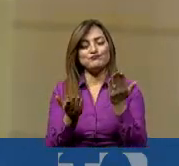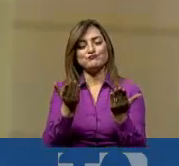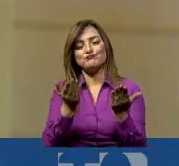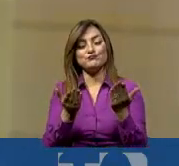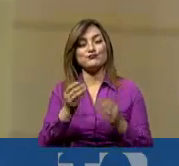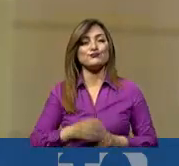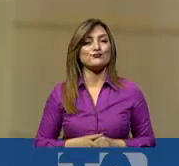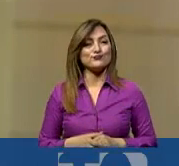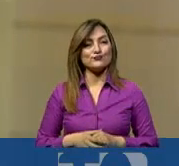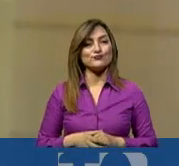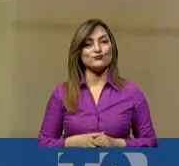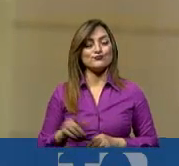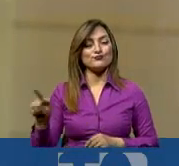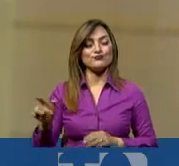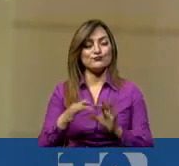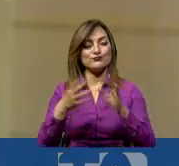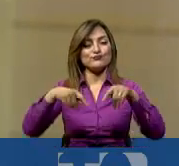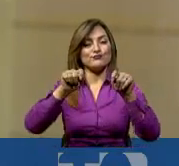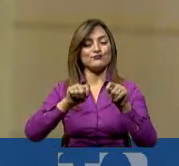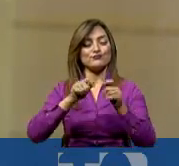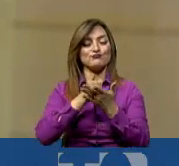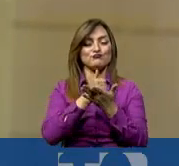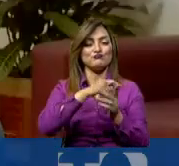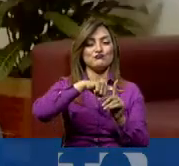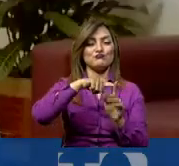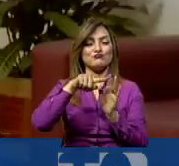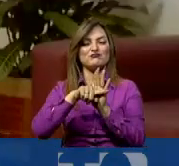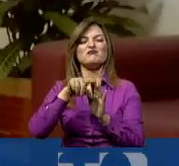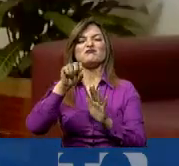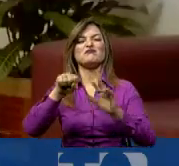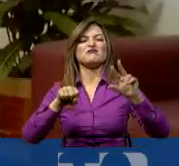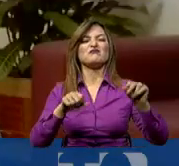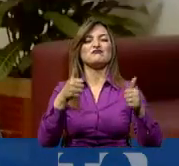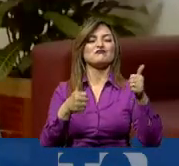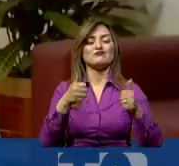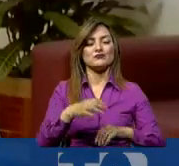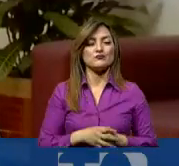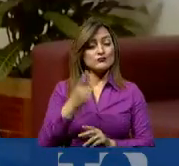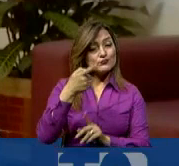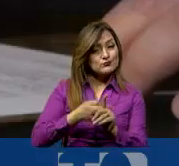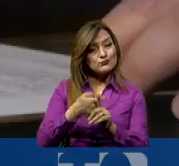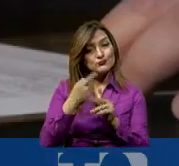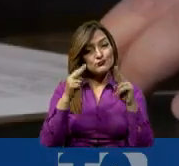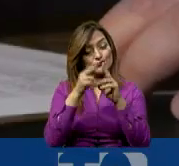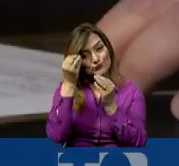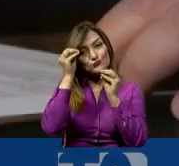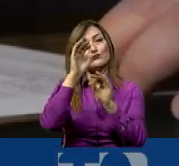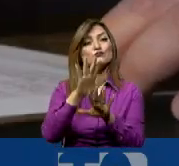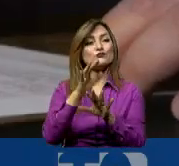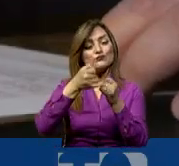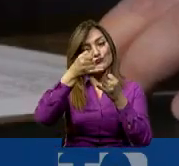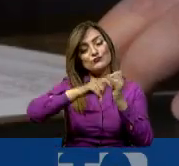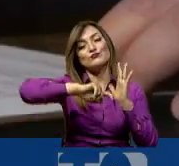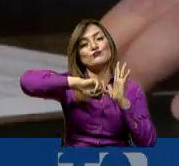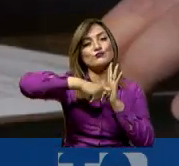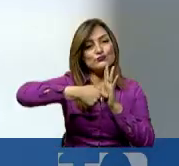final si este famoso convenio fue o no beneficioso para la ciudad. En alrededor de un mes se podría conocer el informe final de Contraloría